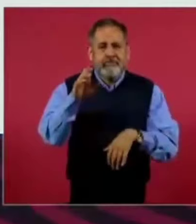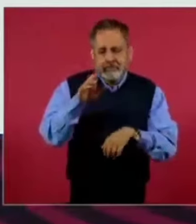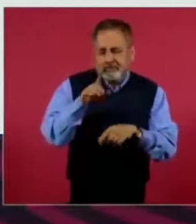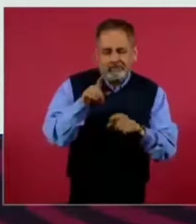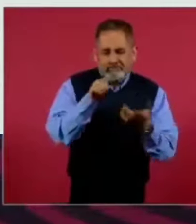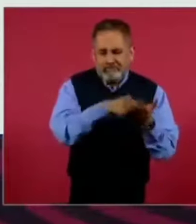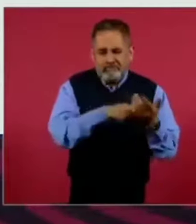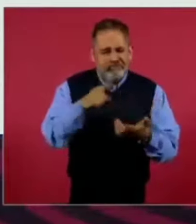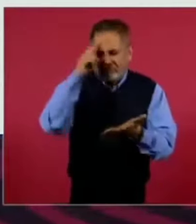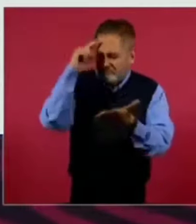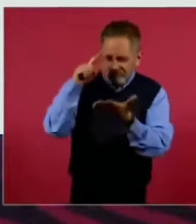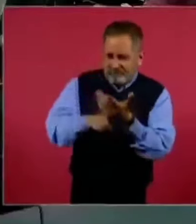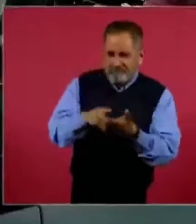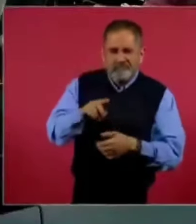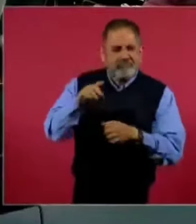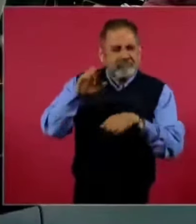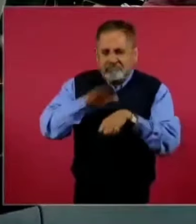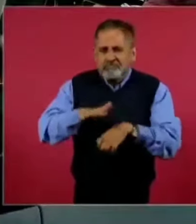plausible,